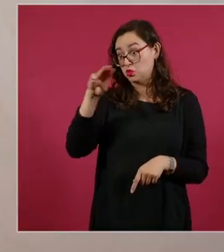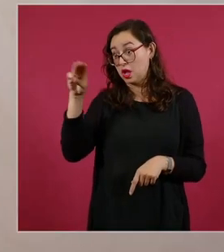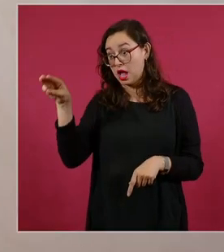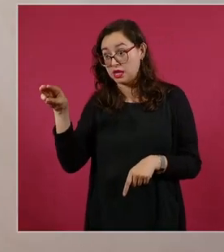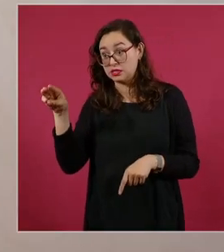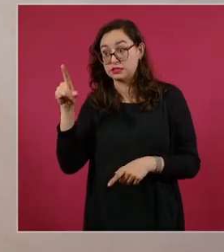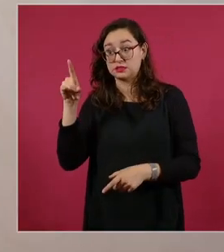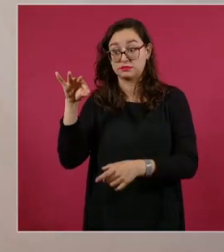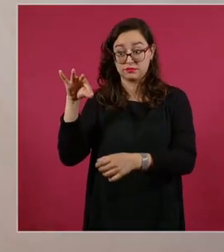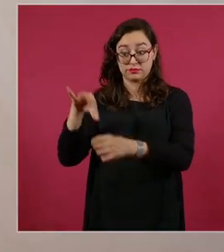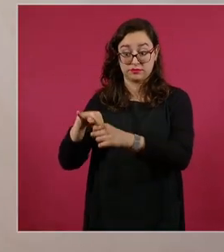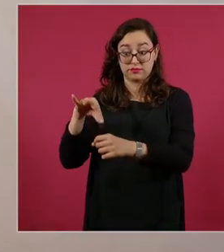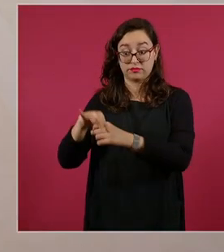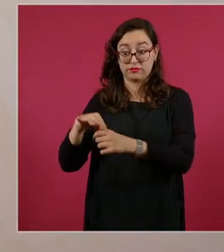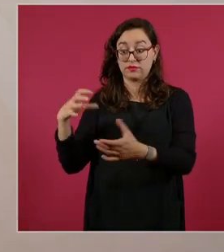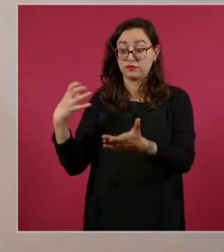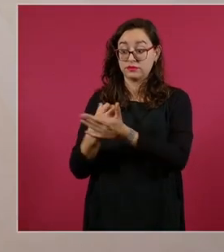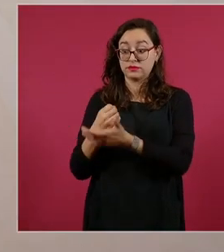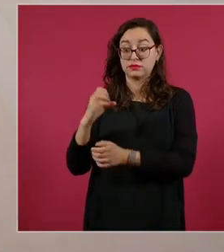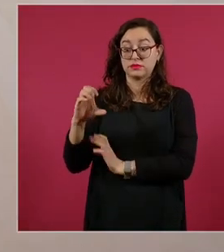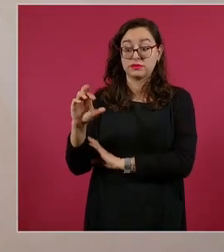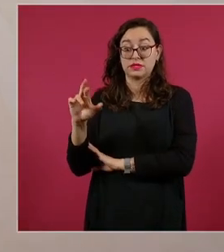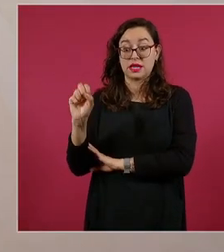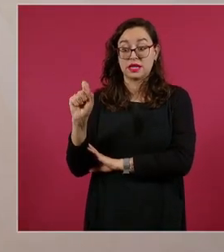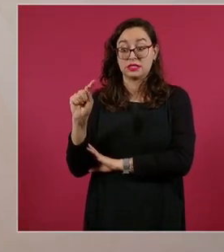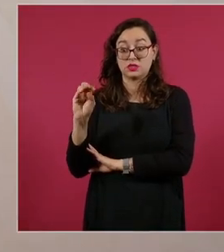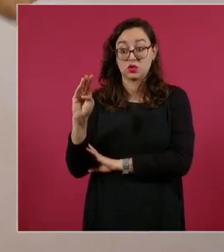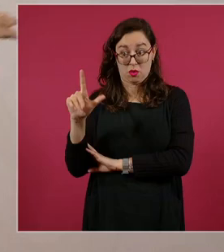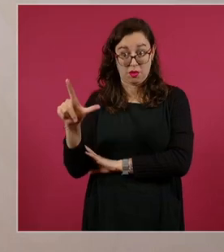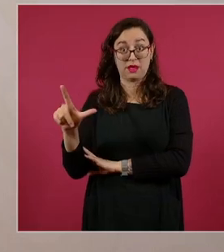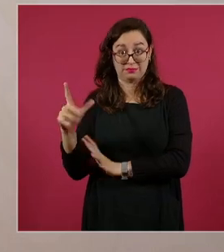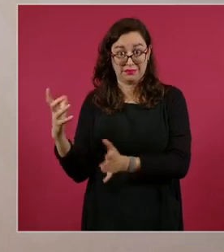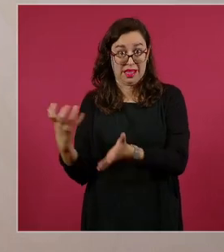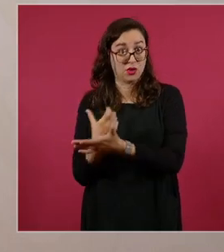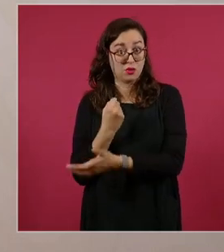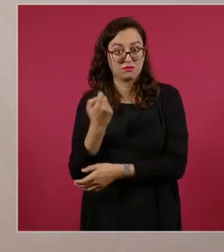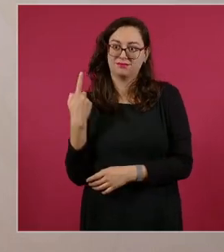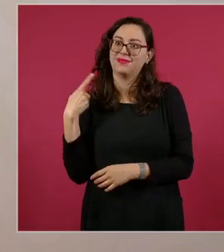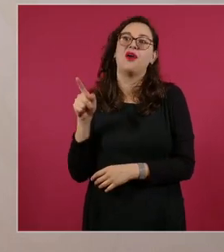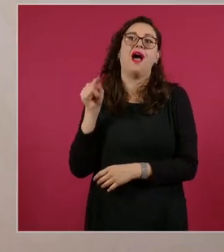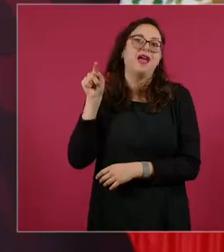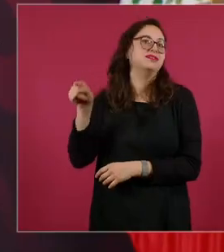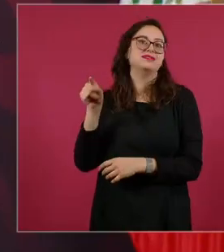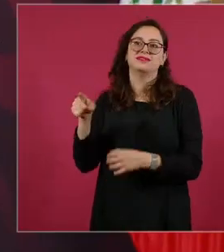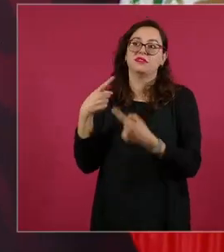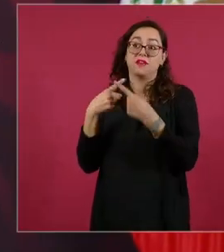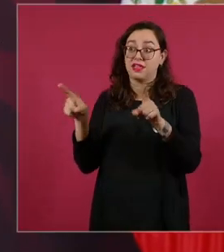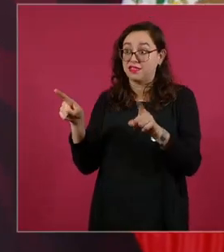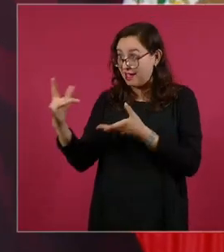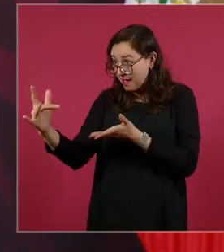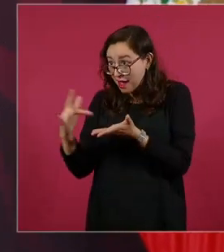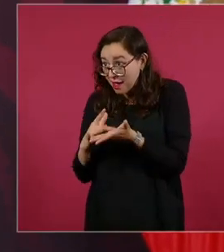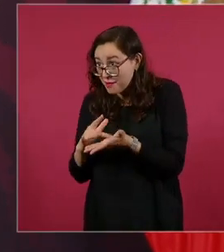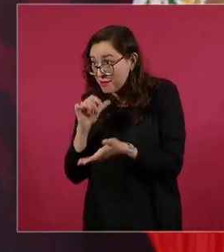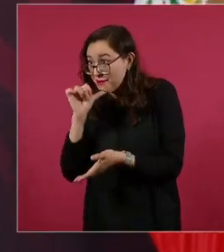Cristóbal Arias nada más que no era